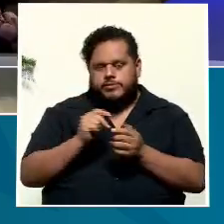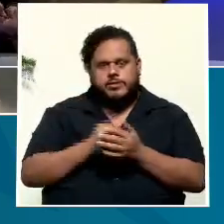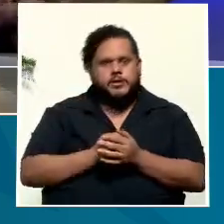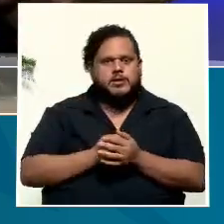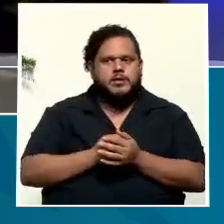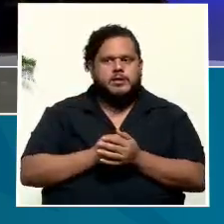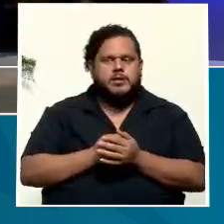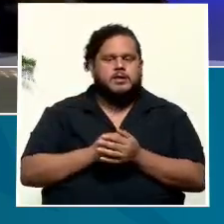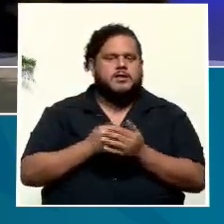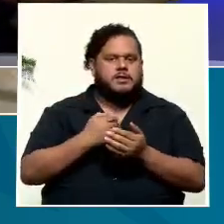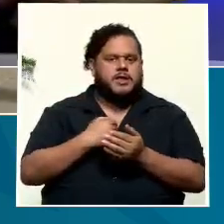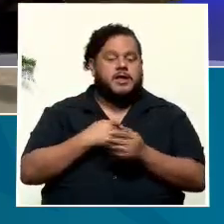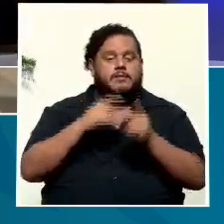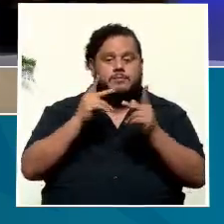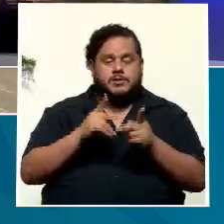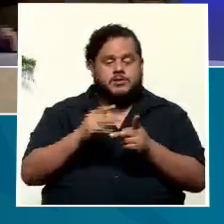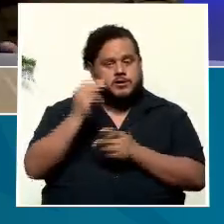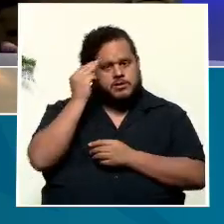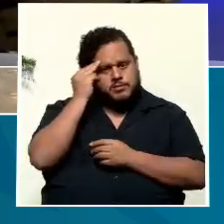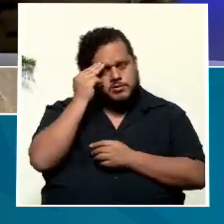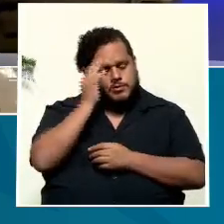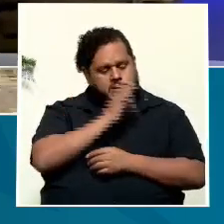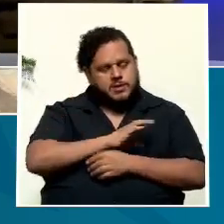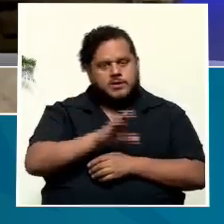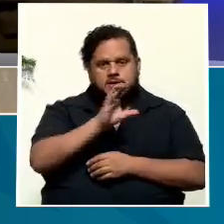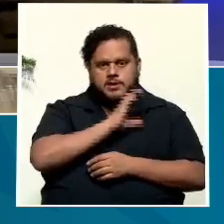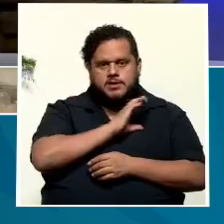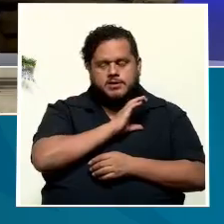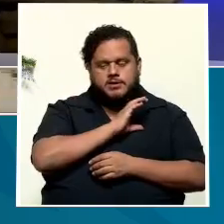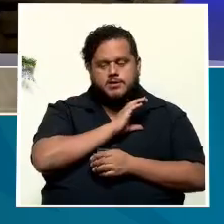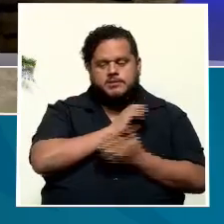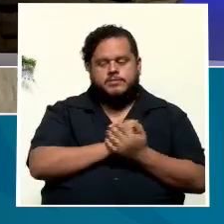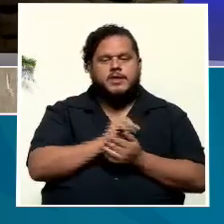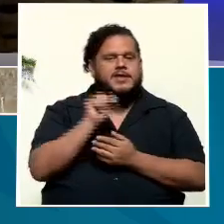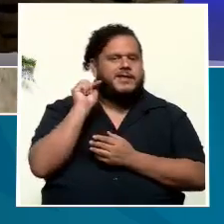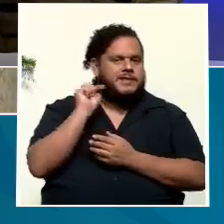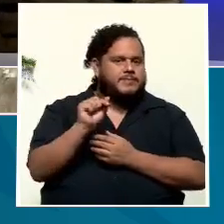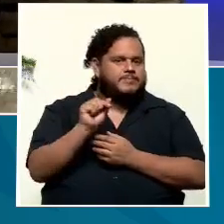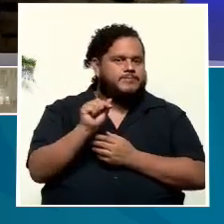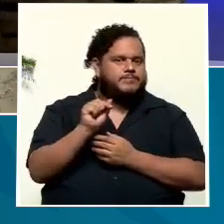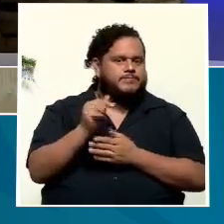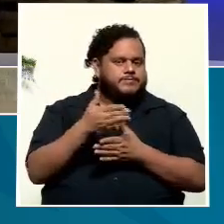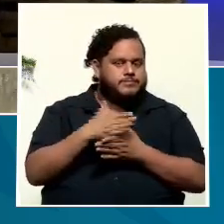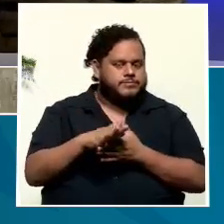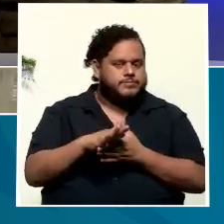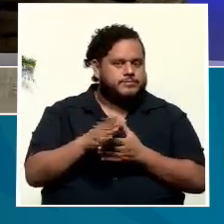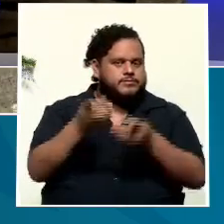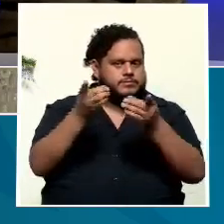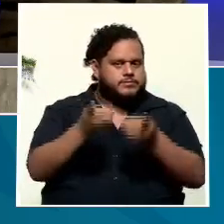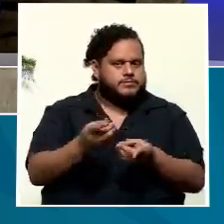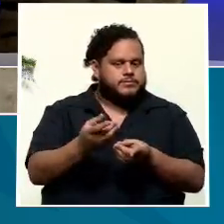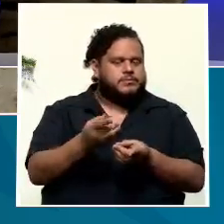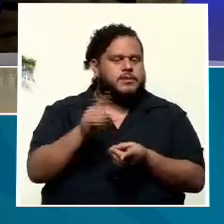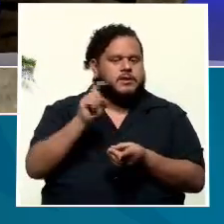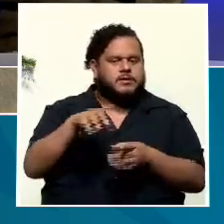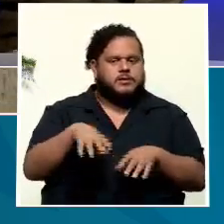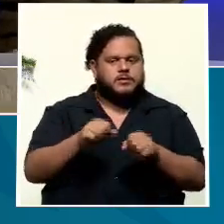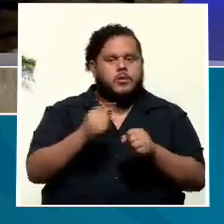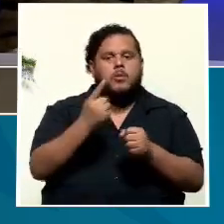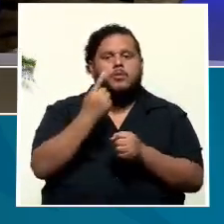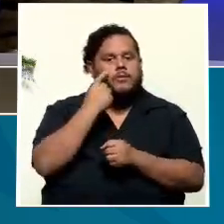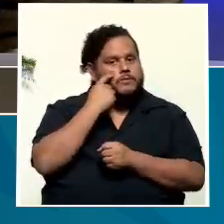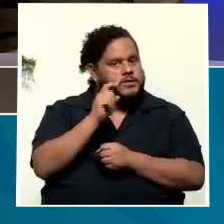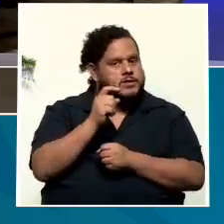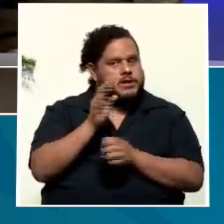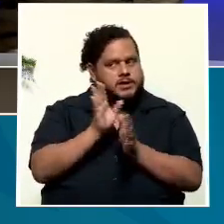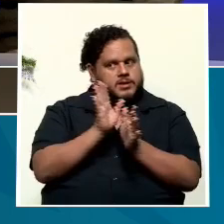tenga gente madura, de calidad. Eso es parte de la decisión que tiene que tomar un fiscal